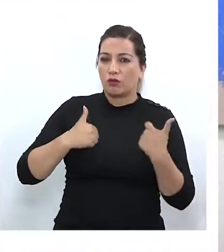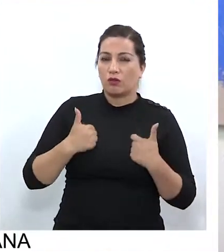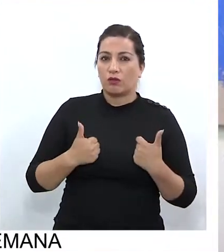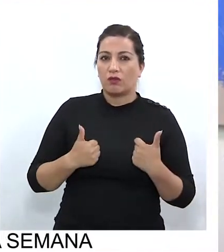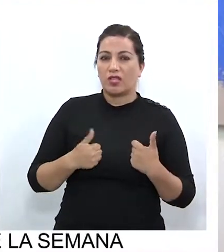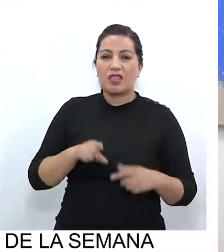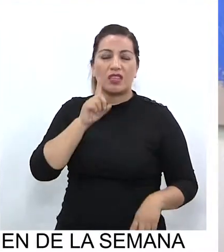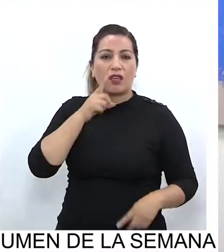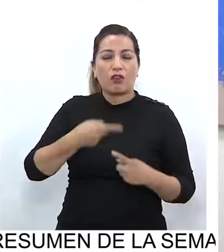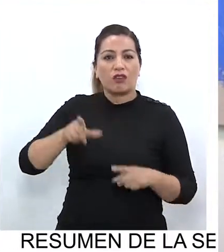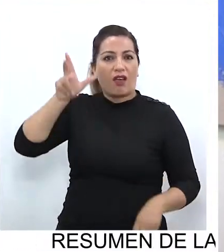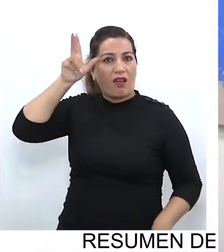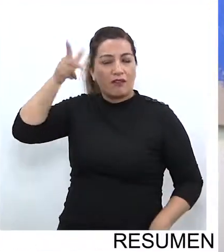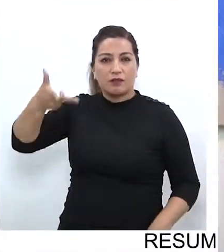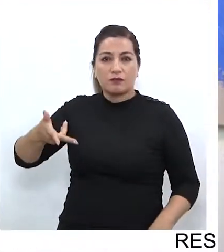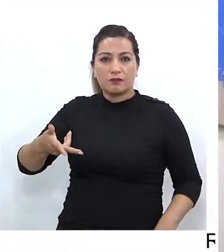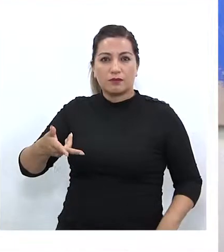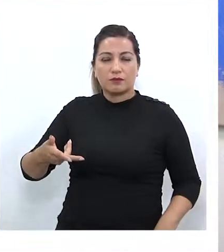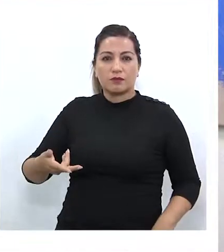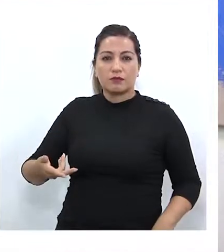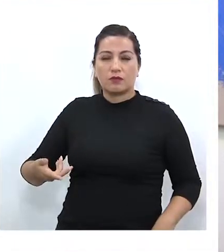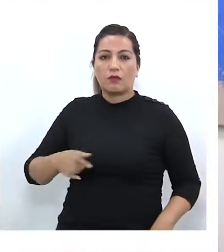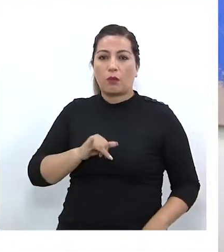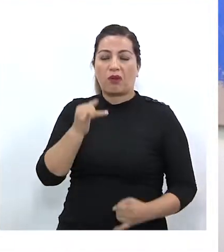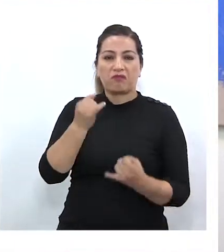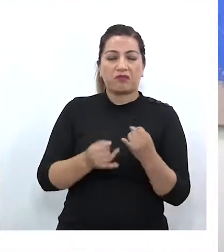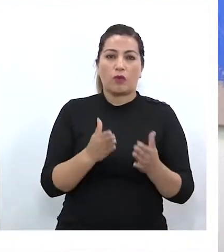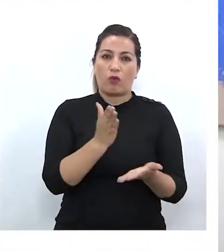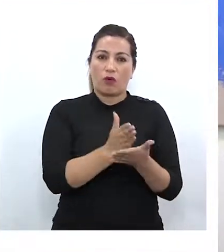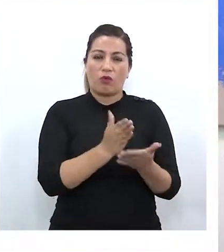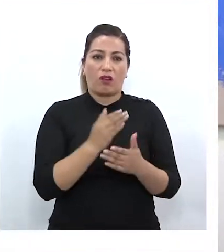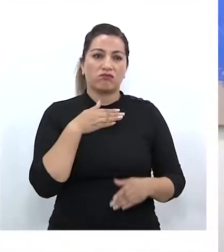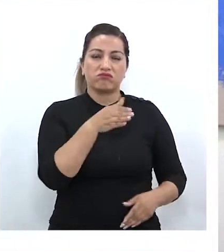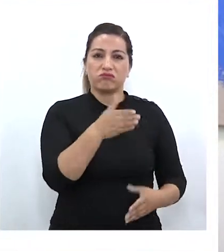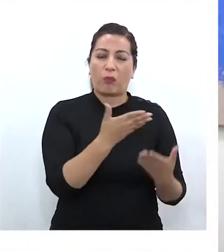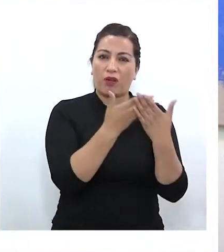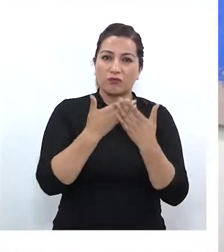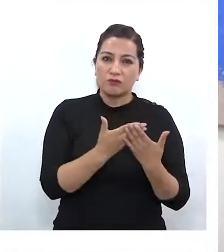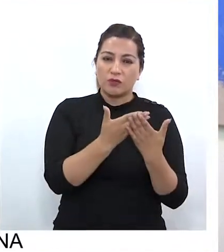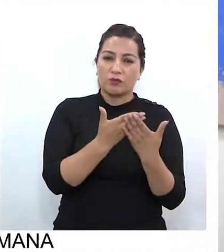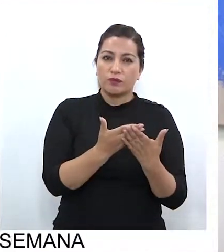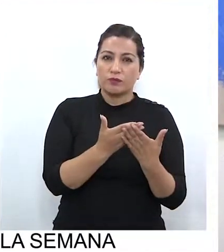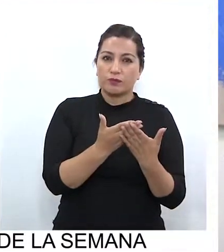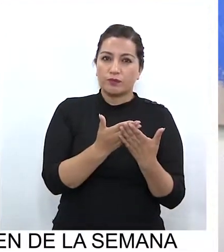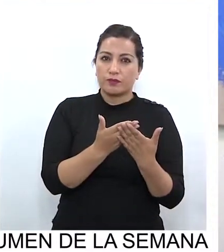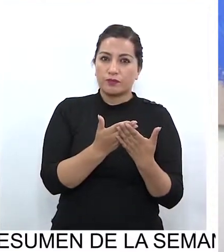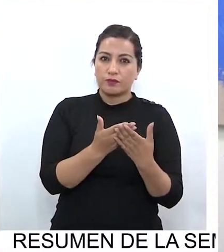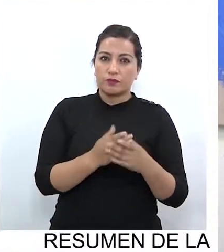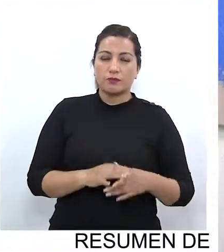otras habilidades termine en un establecimiento que